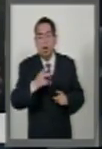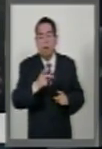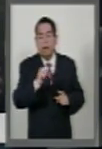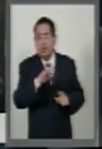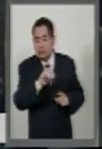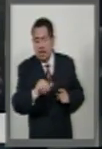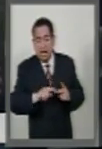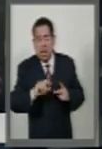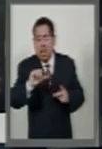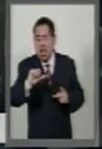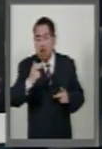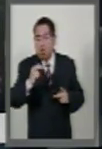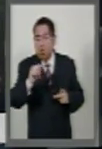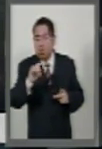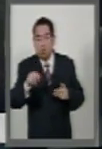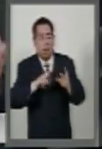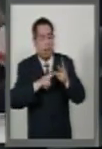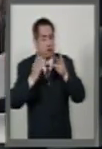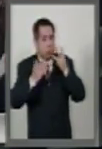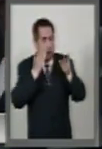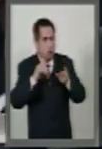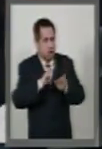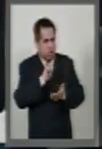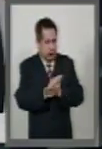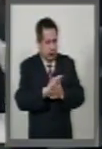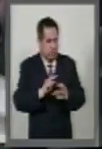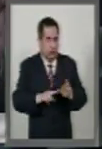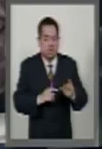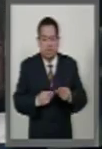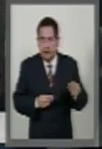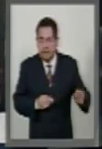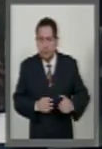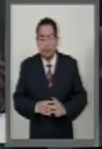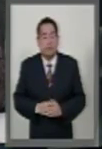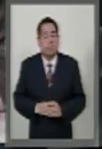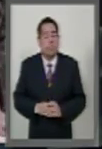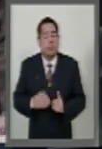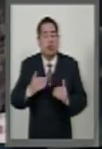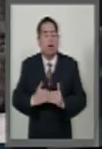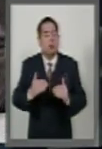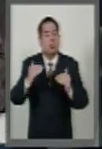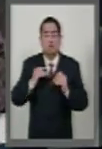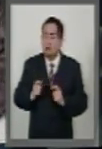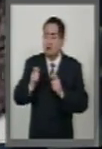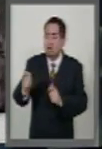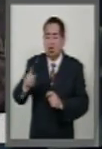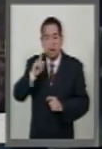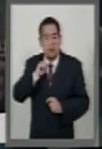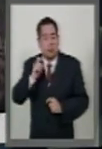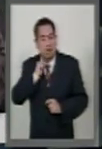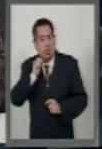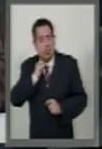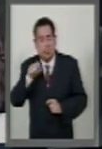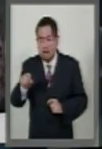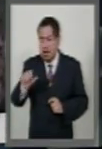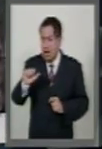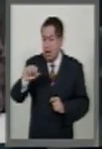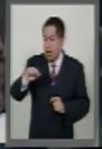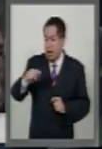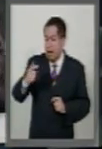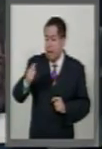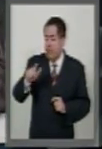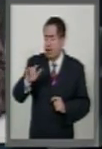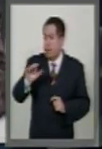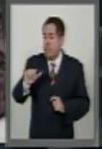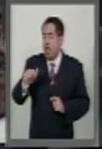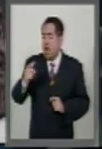Acuacultura y de Estudios Legislativos. Se concede ahora el uso de la palabra a la senadora Angélica de la